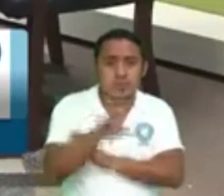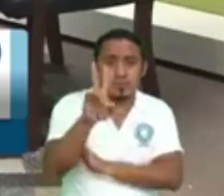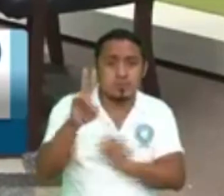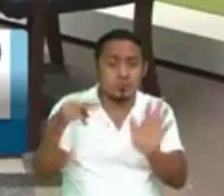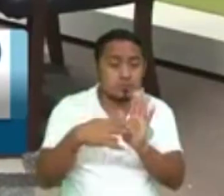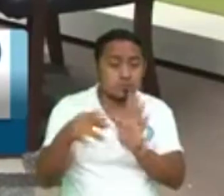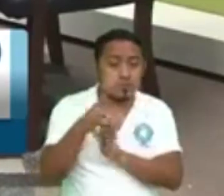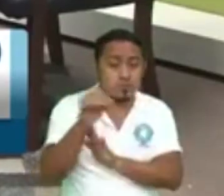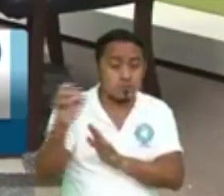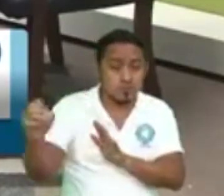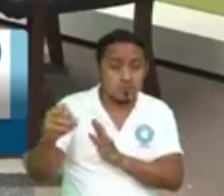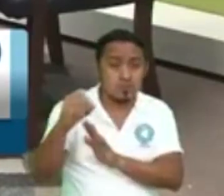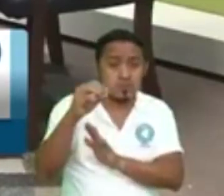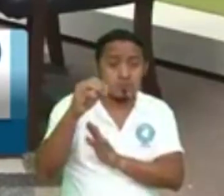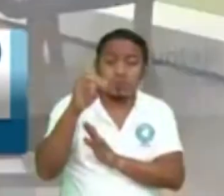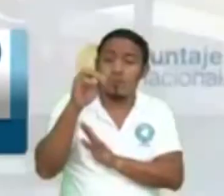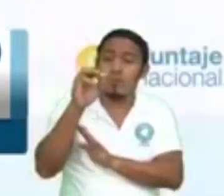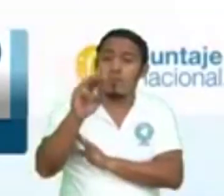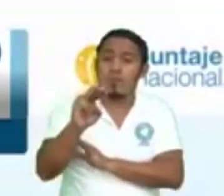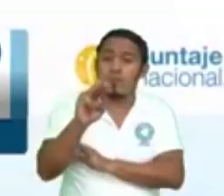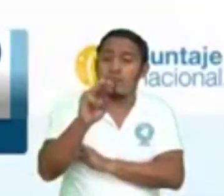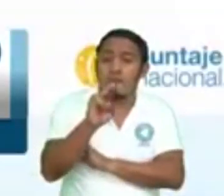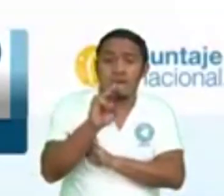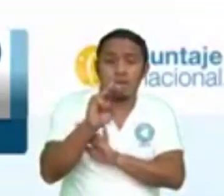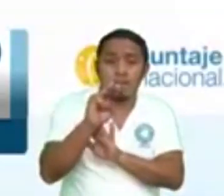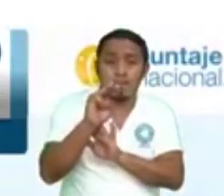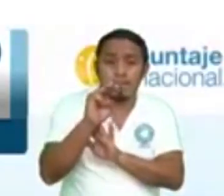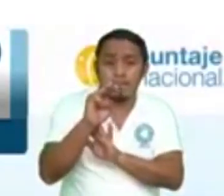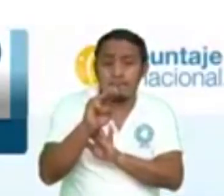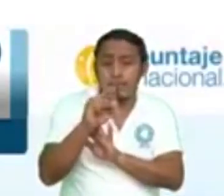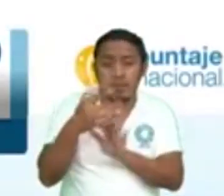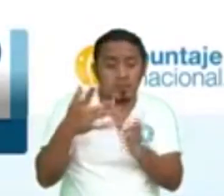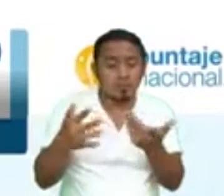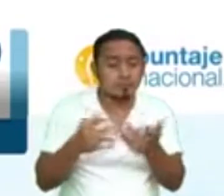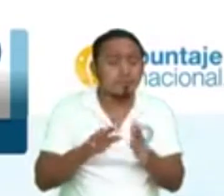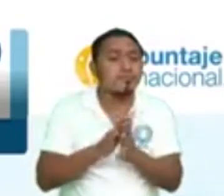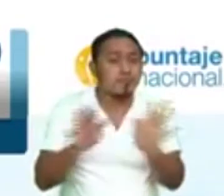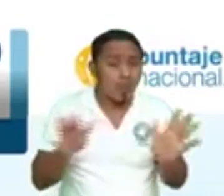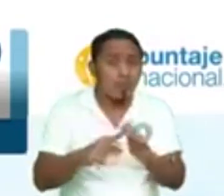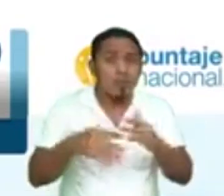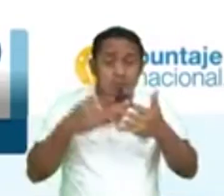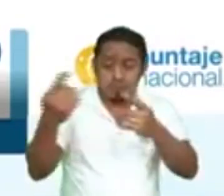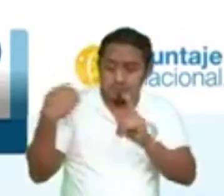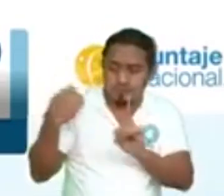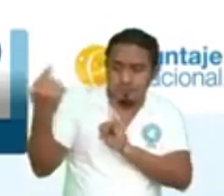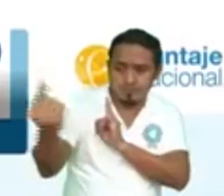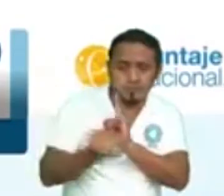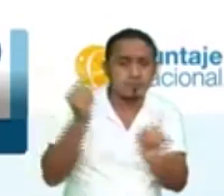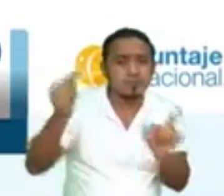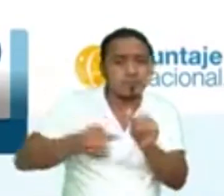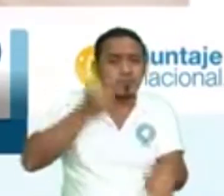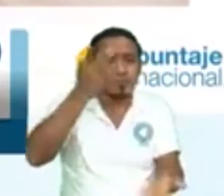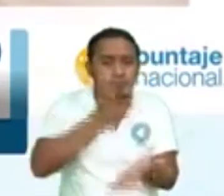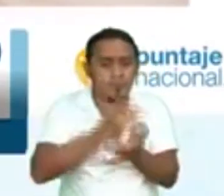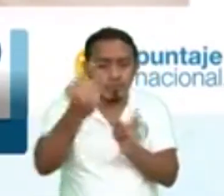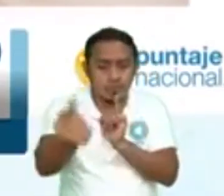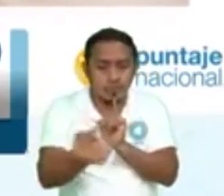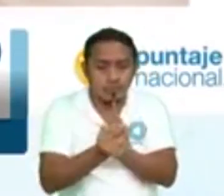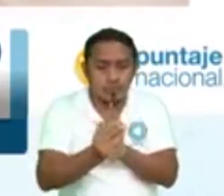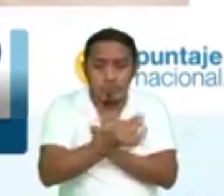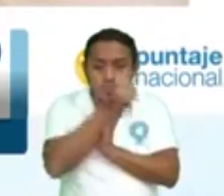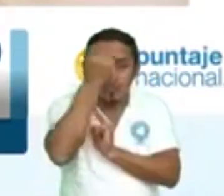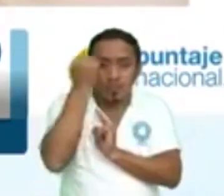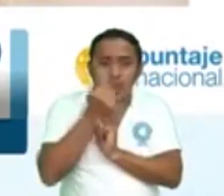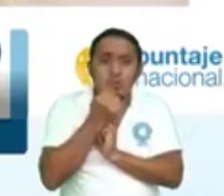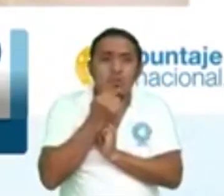2.500. Obviamente, como esa persona, una vez que llega, doctora, a su primera consulta, si esa